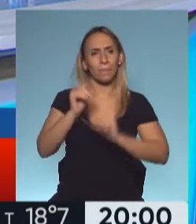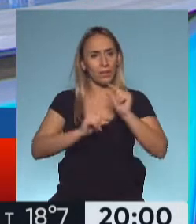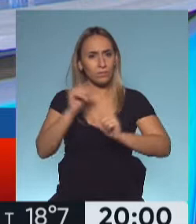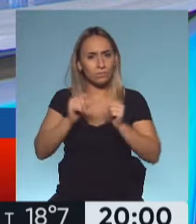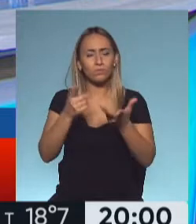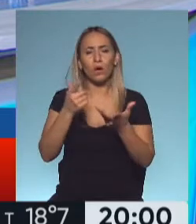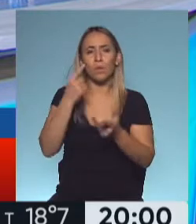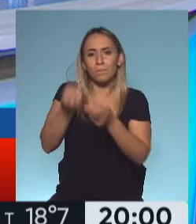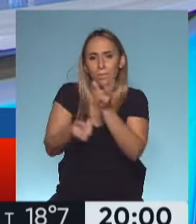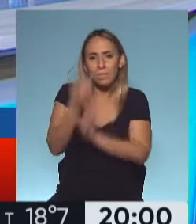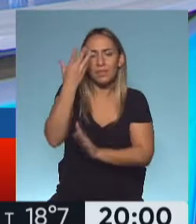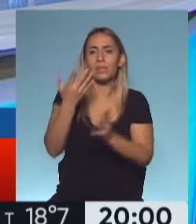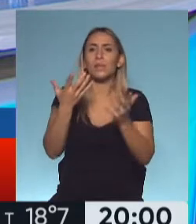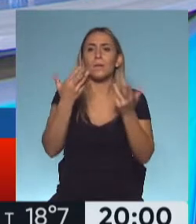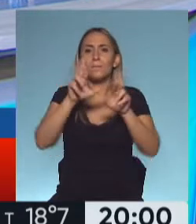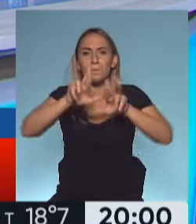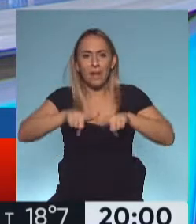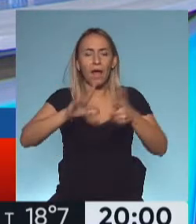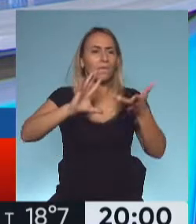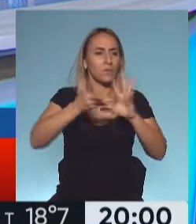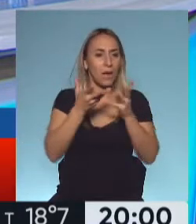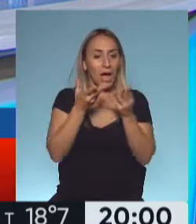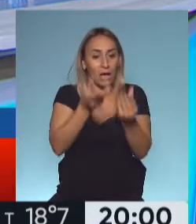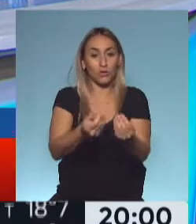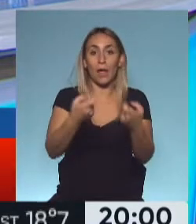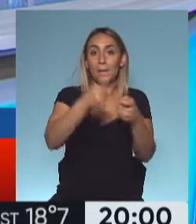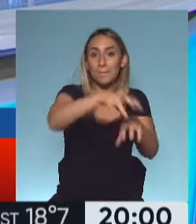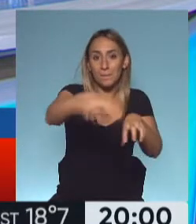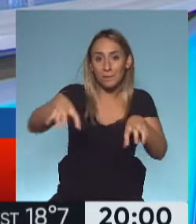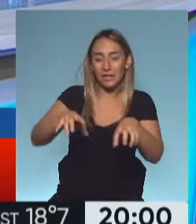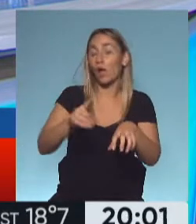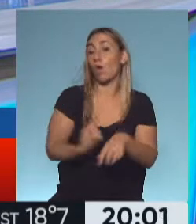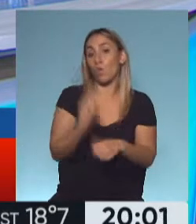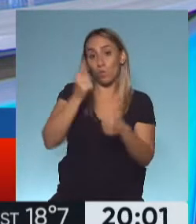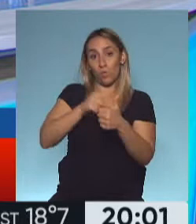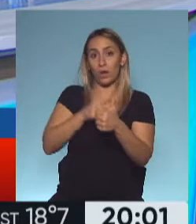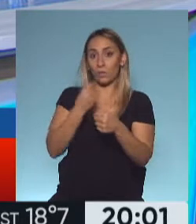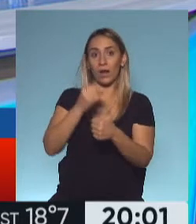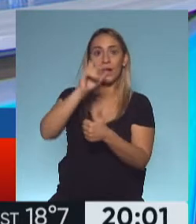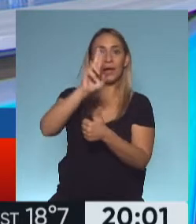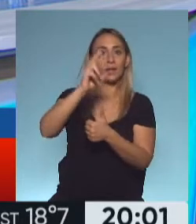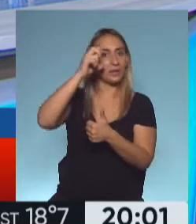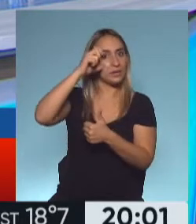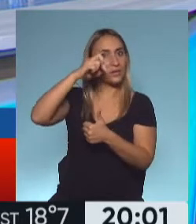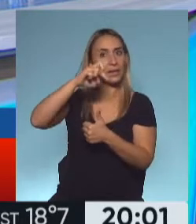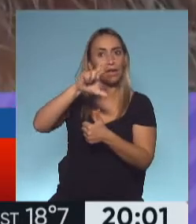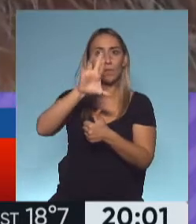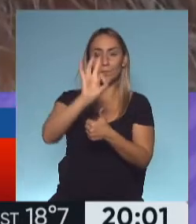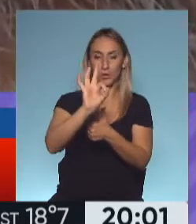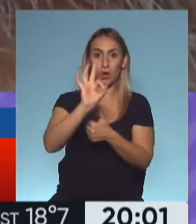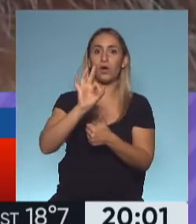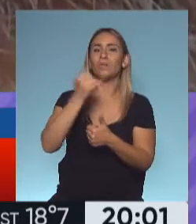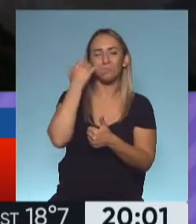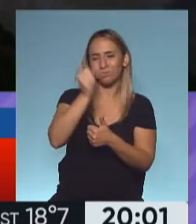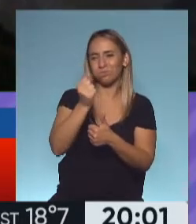instrumentos, herramientas que acompañen a los sectores que están en una situación crítica. El Repro ya estaba activo, tenía una agenda de